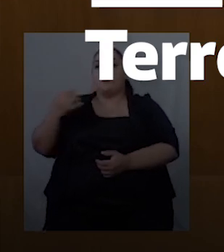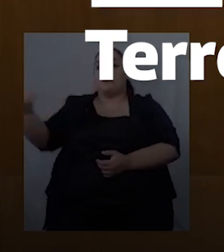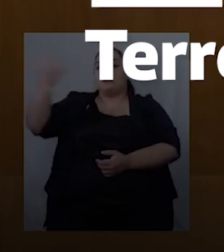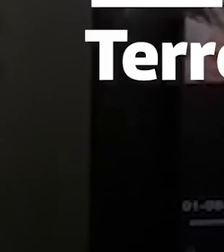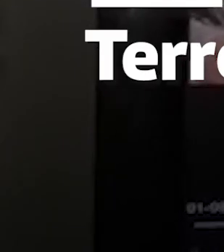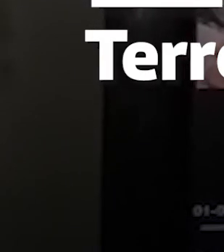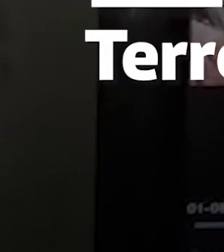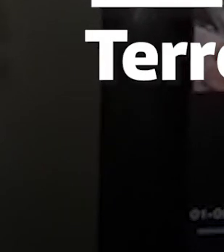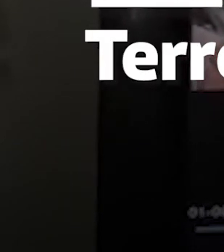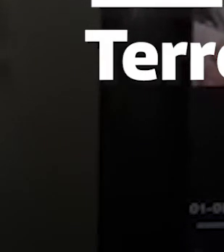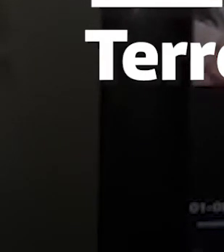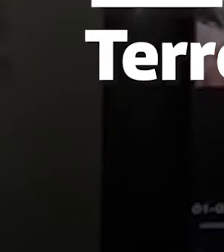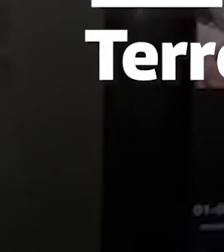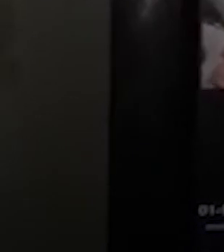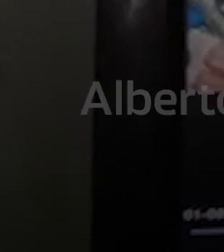juan